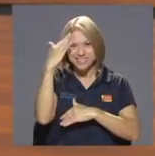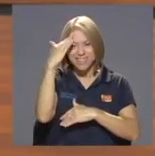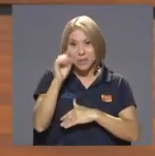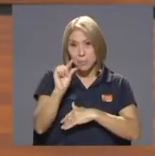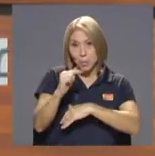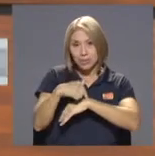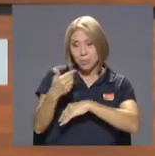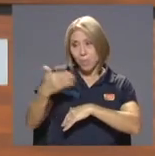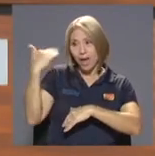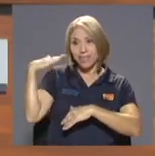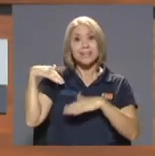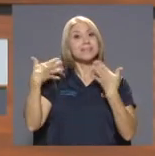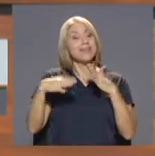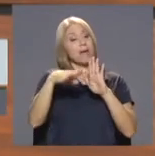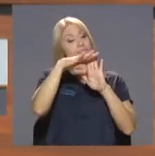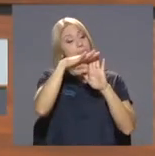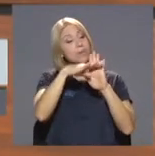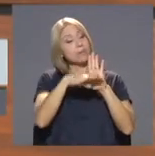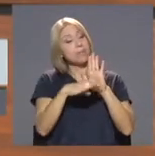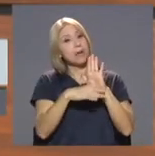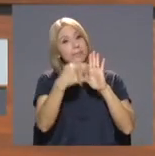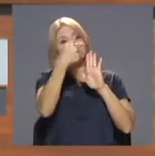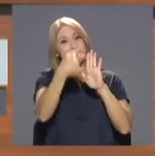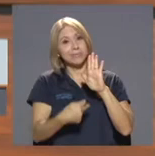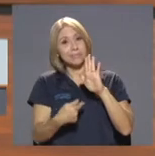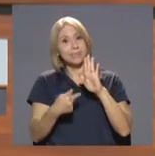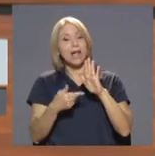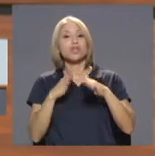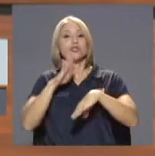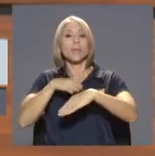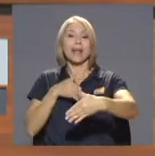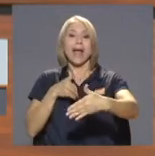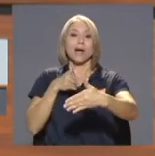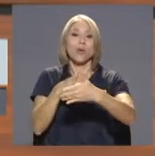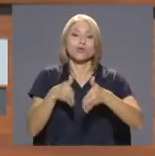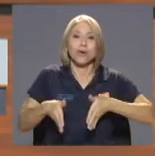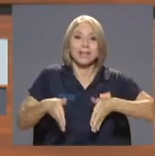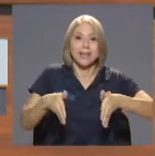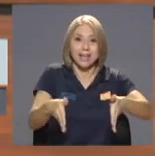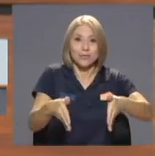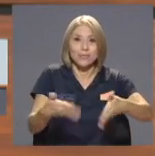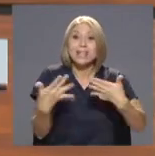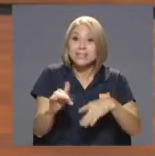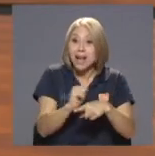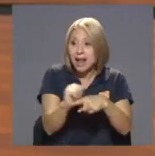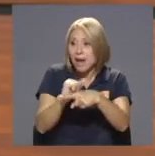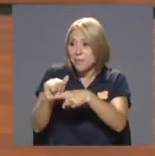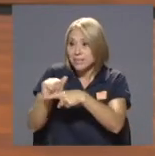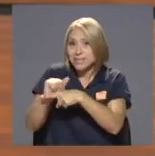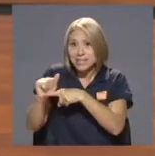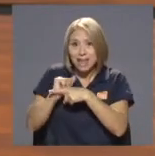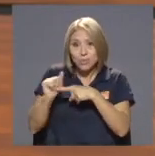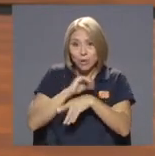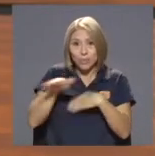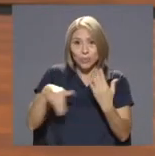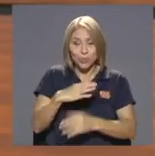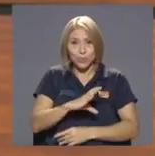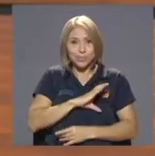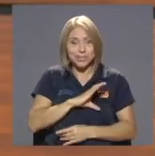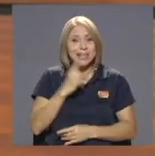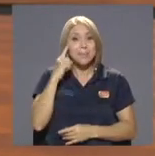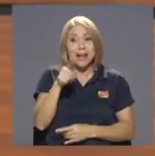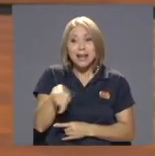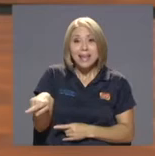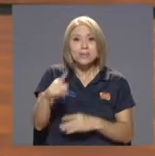sacamos el protocolo de acoso callejero. Es un protocolo en el cual estamos capacitando, yo creo que ya terminamos de capacitar a nuestros policías para que puedan